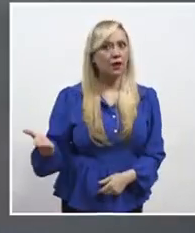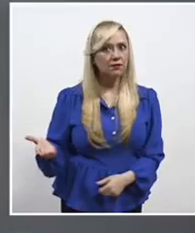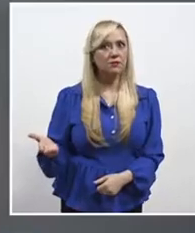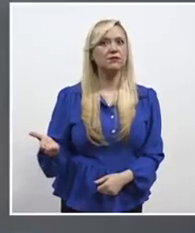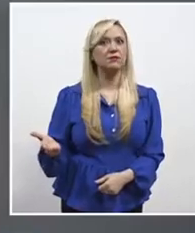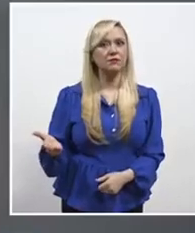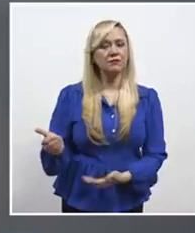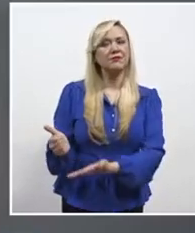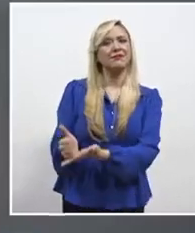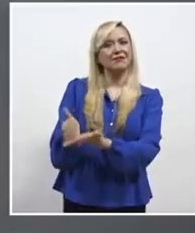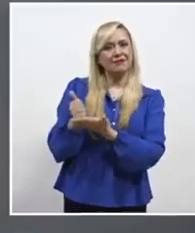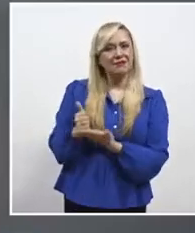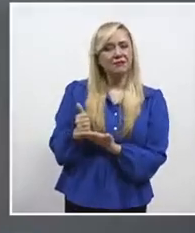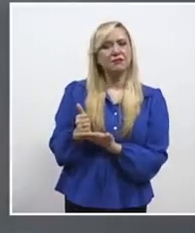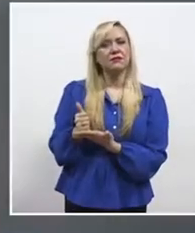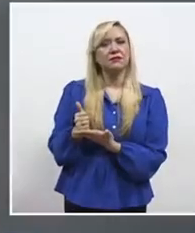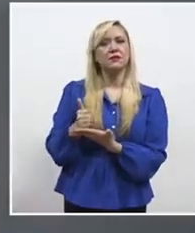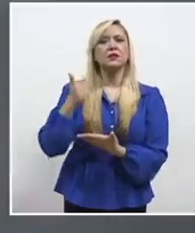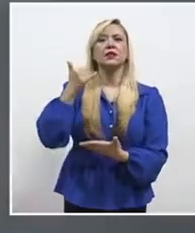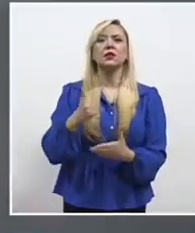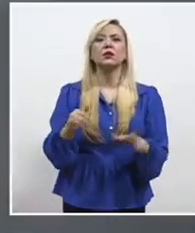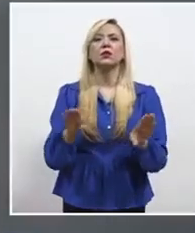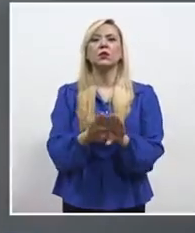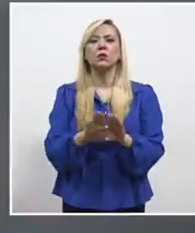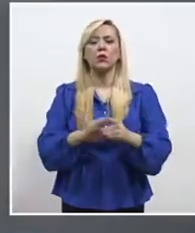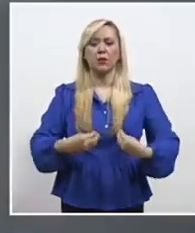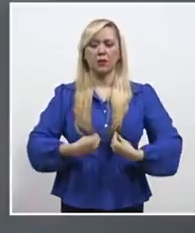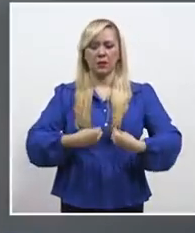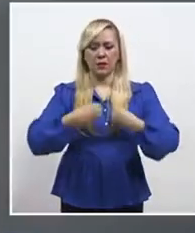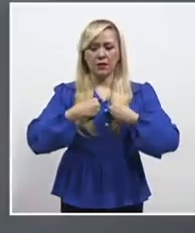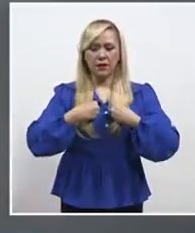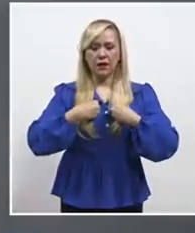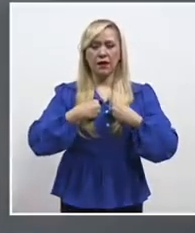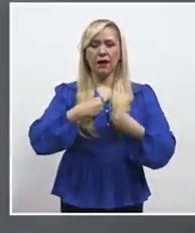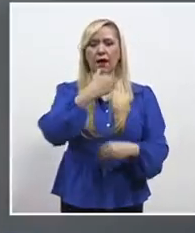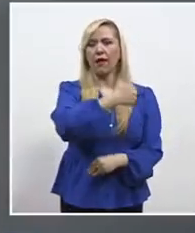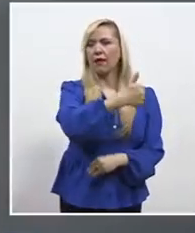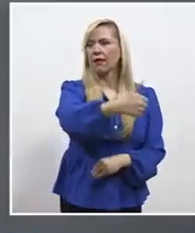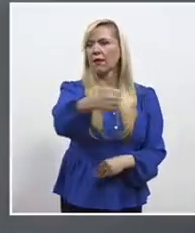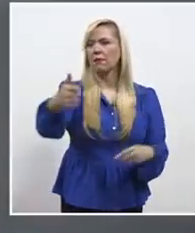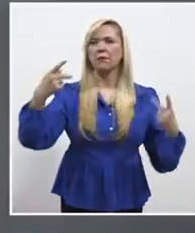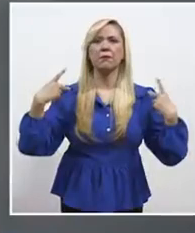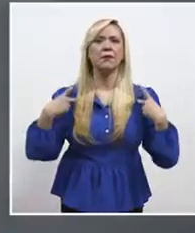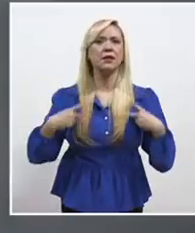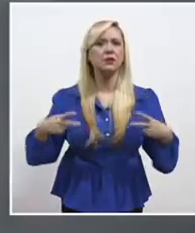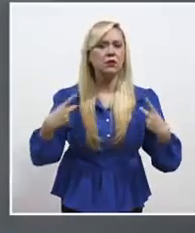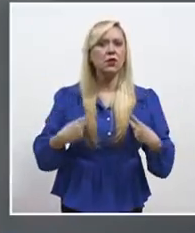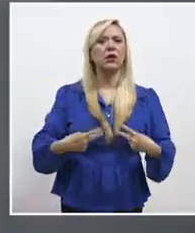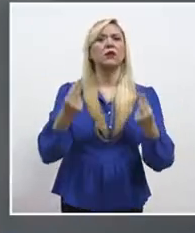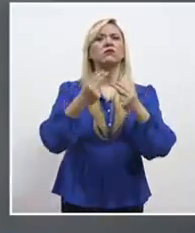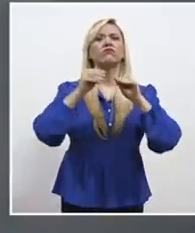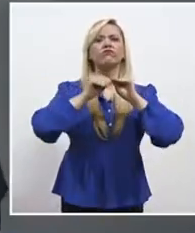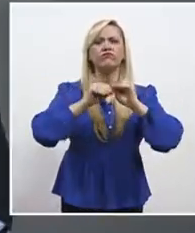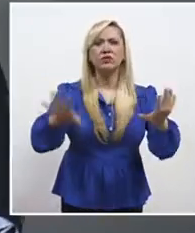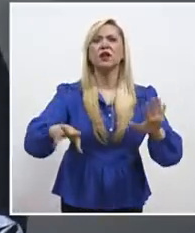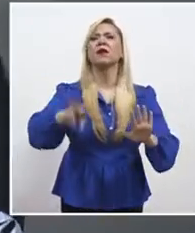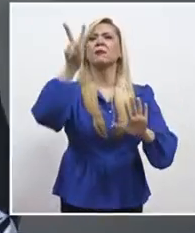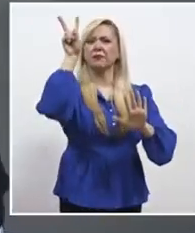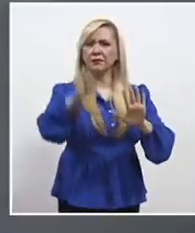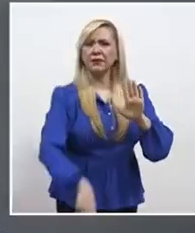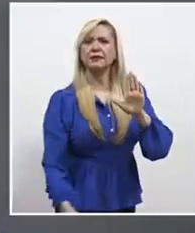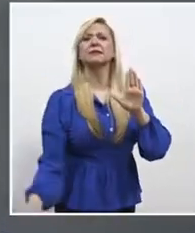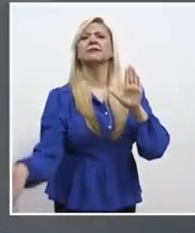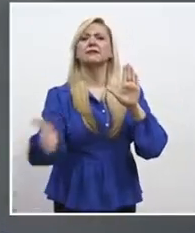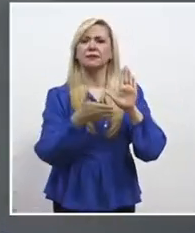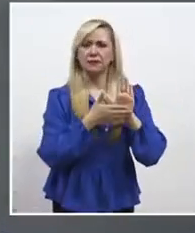consecuentemente, en la forma de vivir cada una de sus vidas. Comuniquemos lo que es.